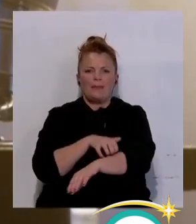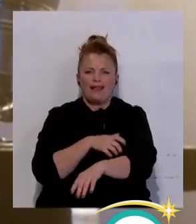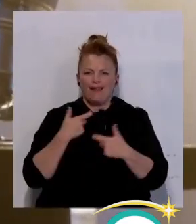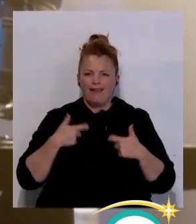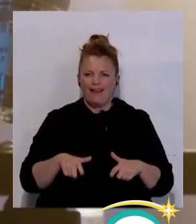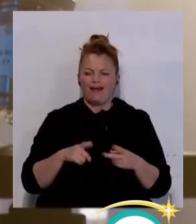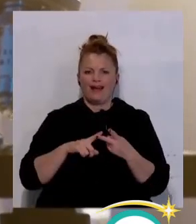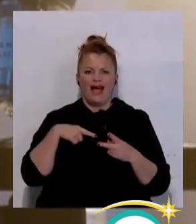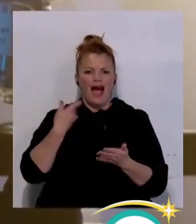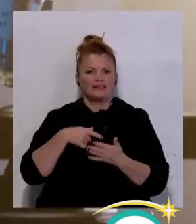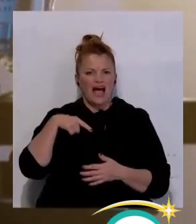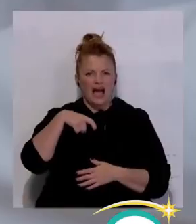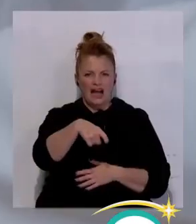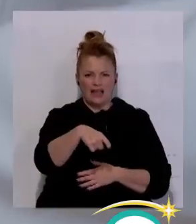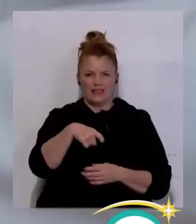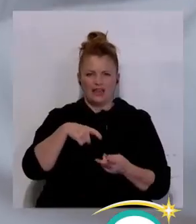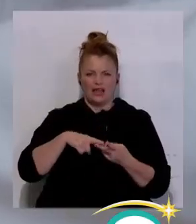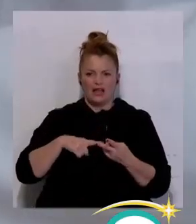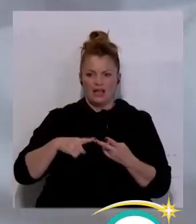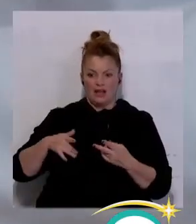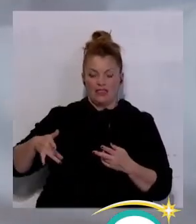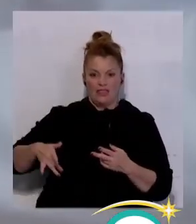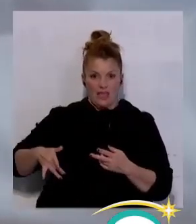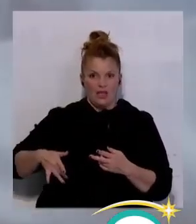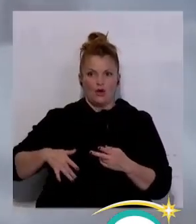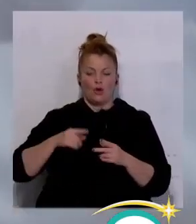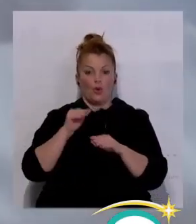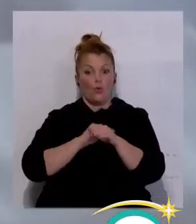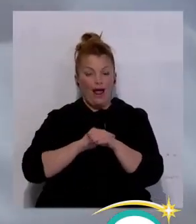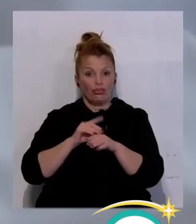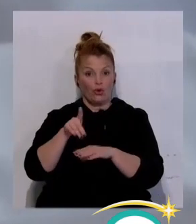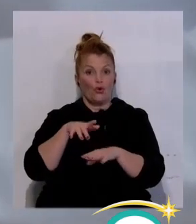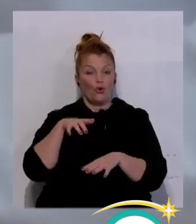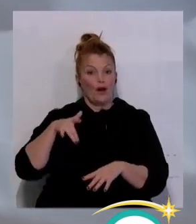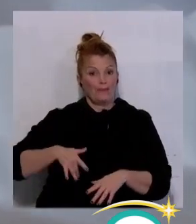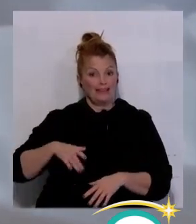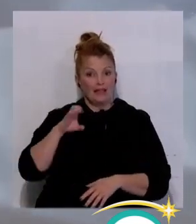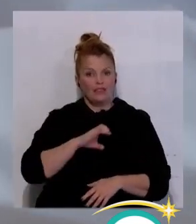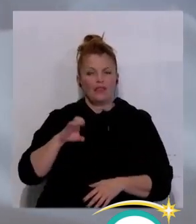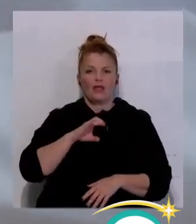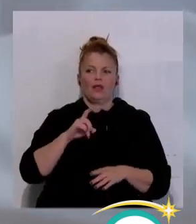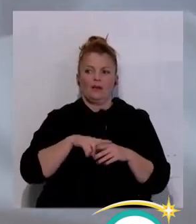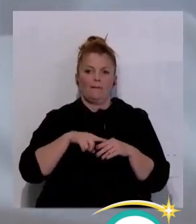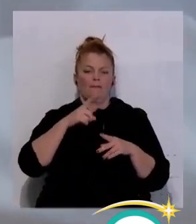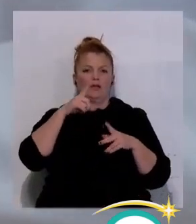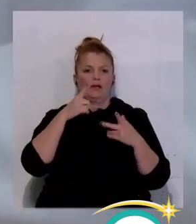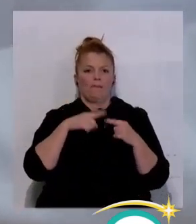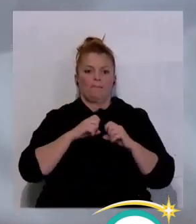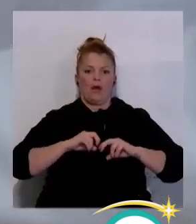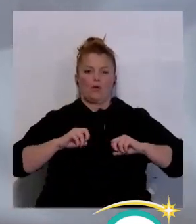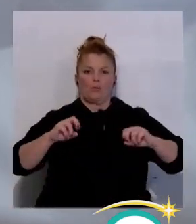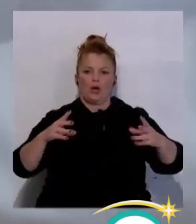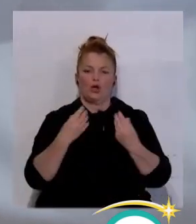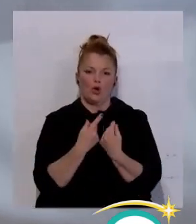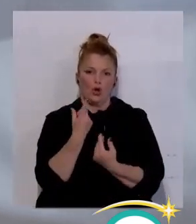a un cáncer de hígado, y eso, curando la hepatitis C, pues evitamos que presenten ese tipo de complicaciones, con